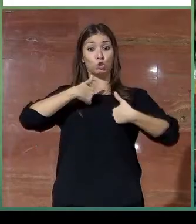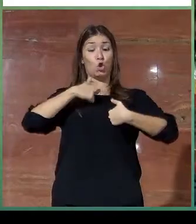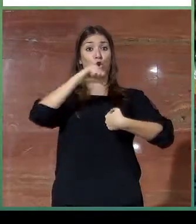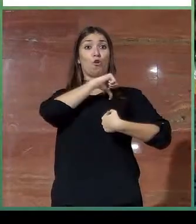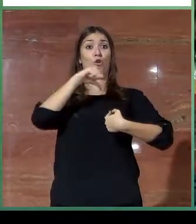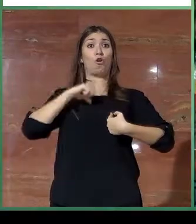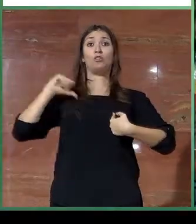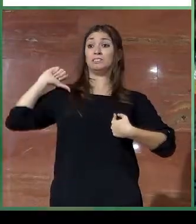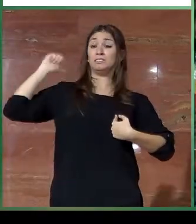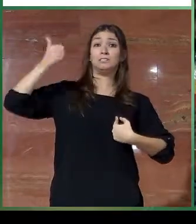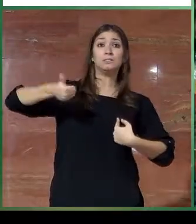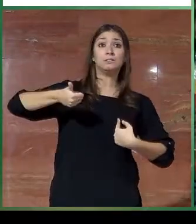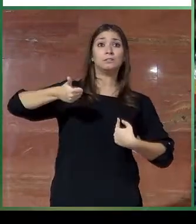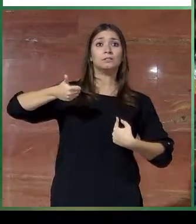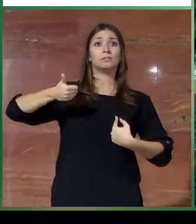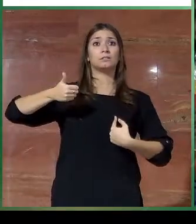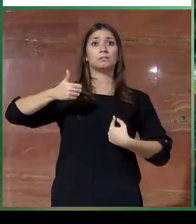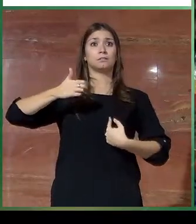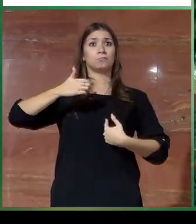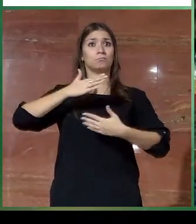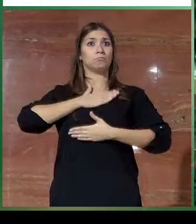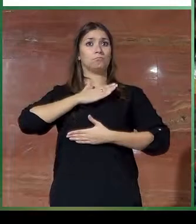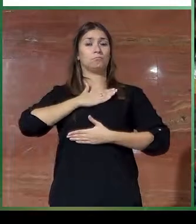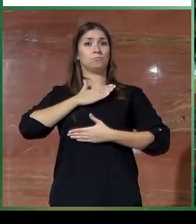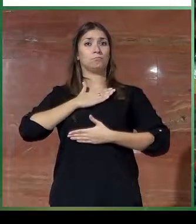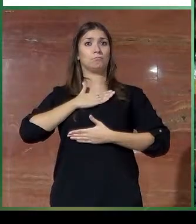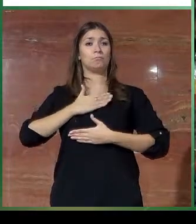he dedicado en primeras